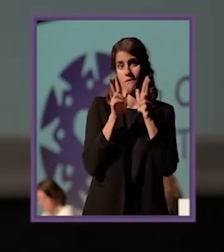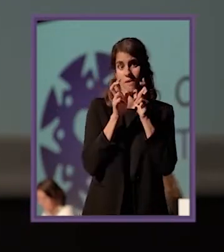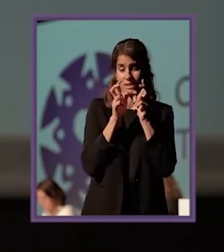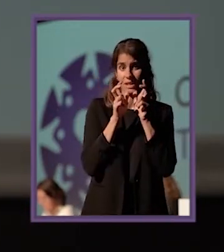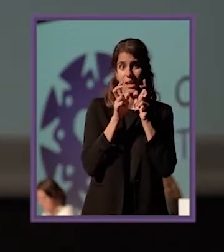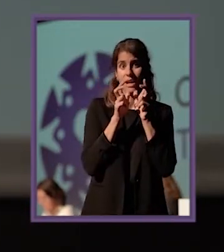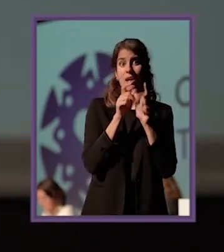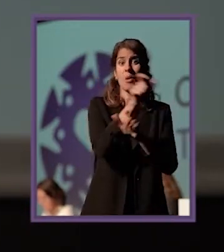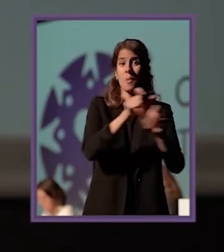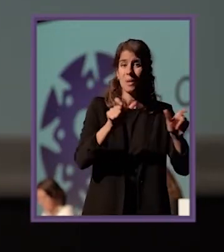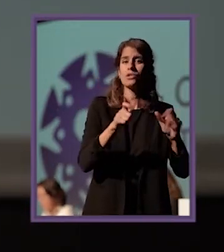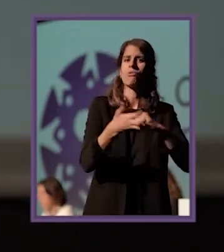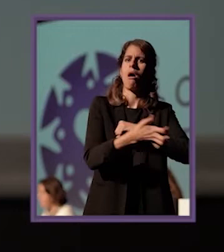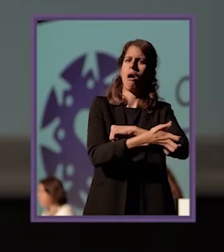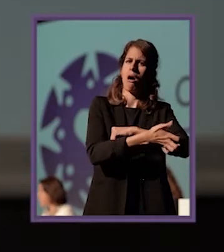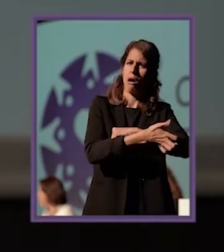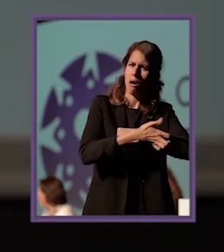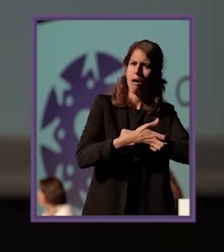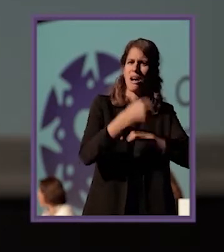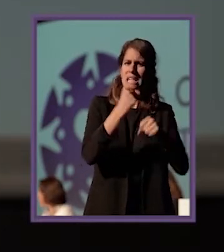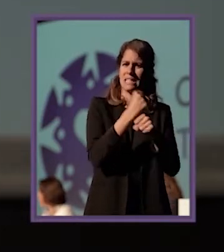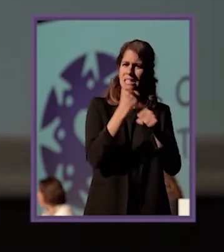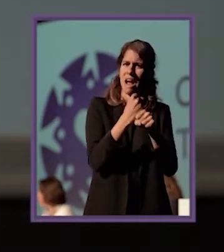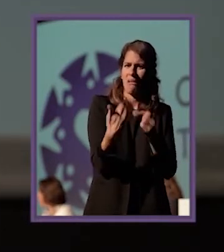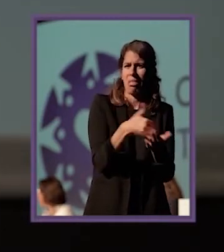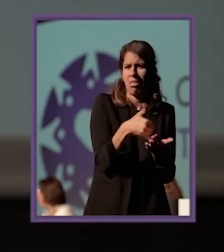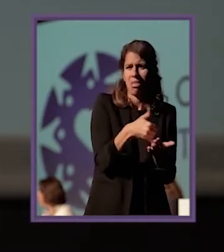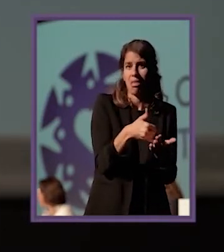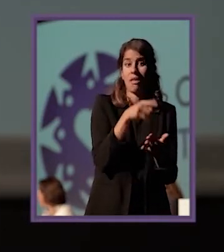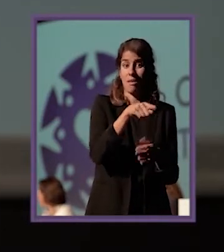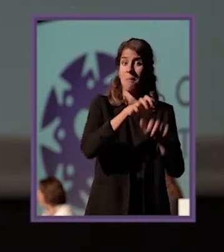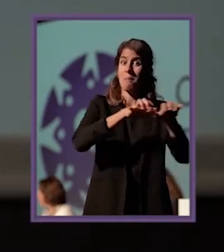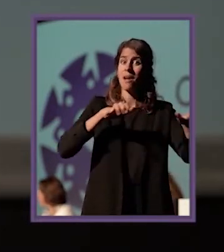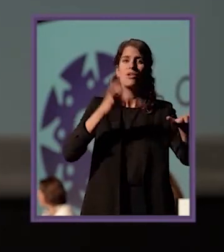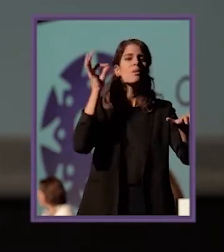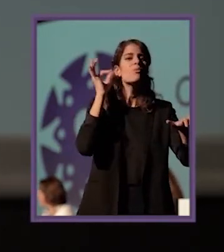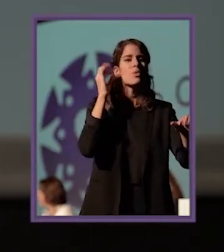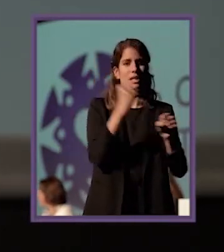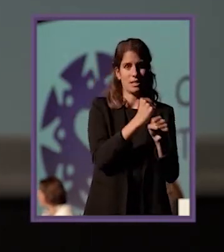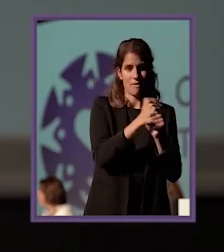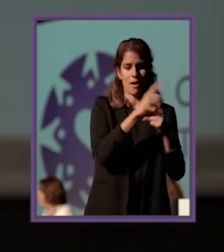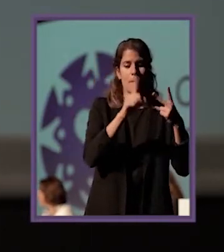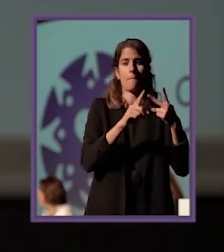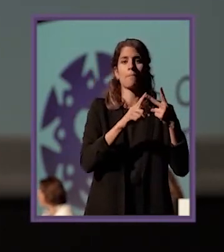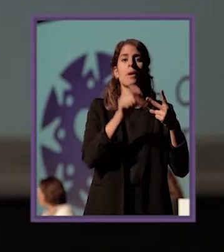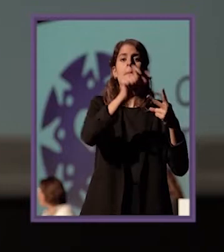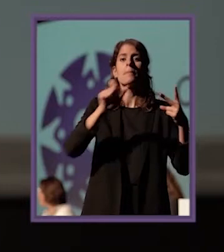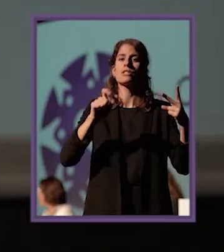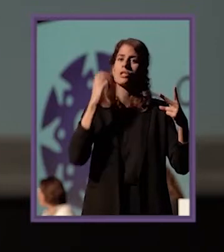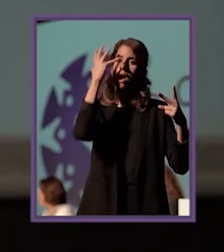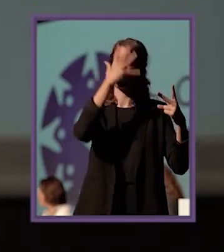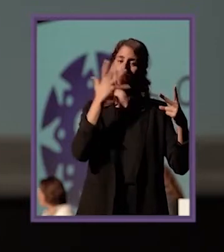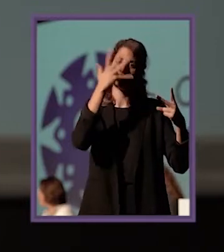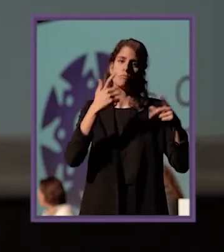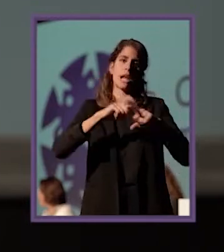especialmente pues desarrollan los trabajos mujeres, personas racializadas o personas